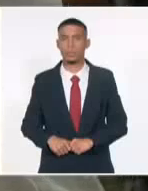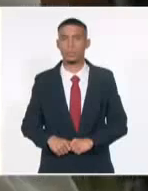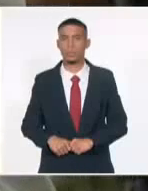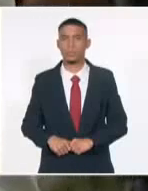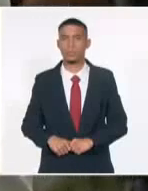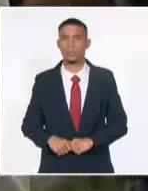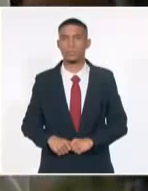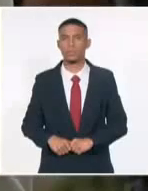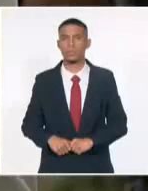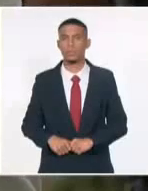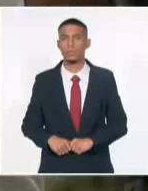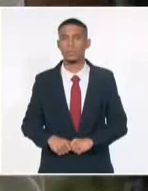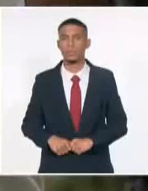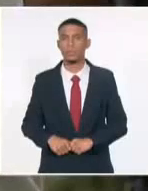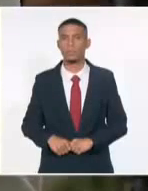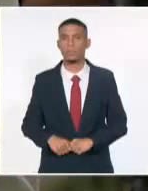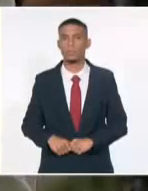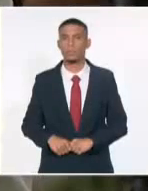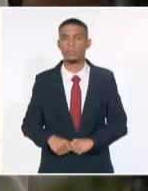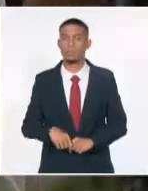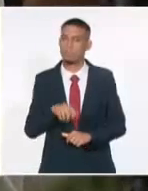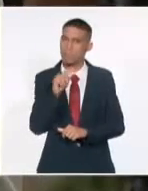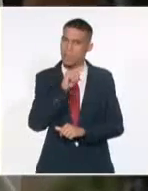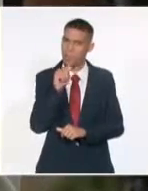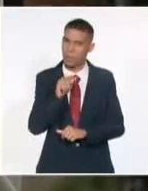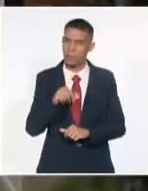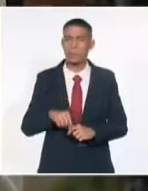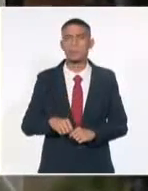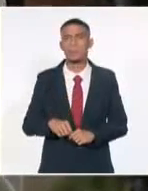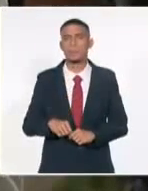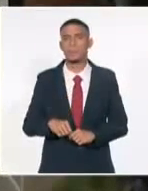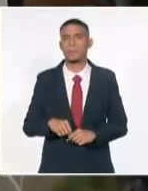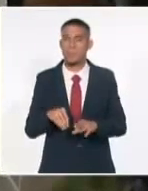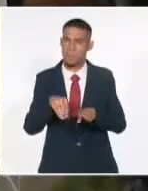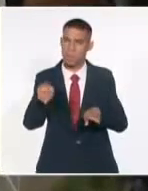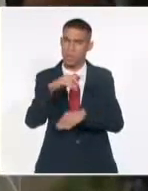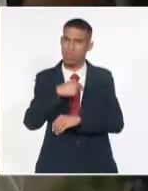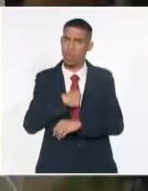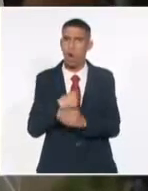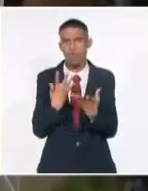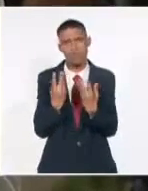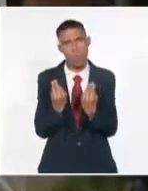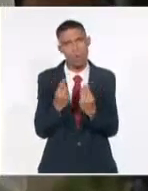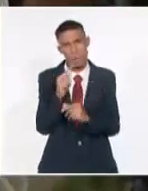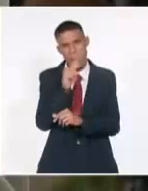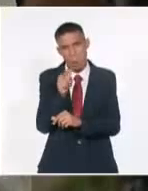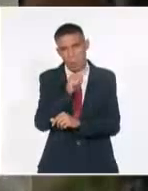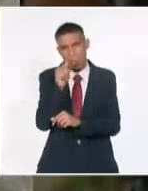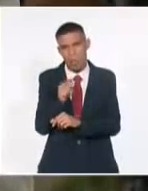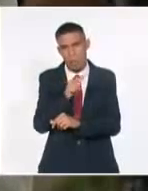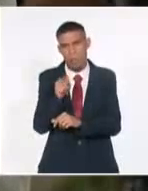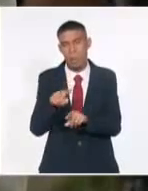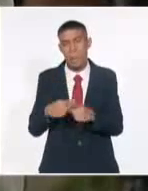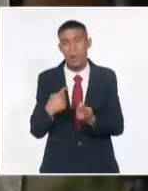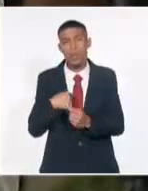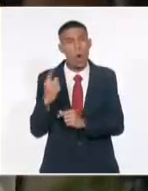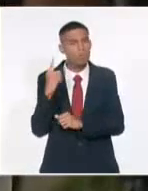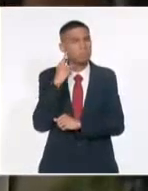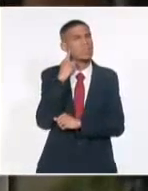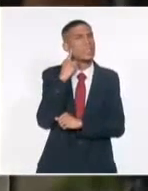Canciller, ministro, yo tenía varias preguntas, pero con el conjunto de propuestas y lo que